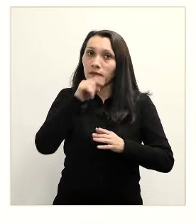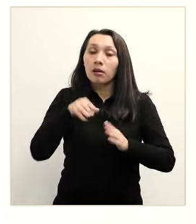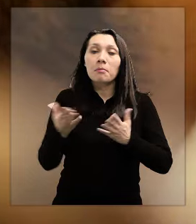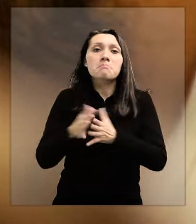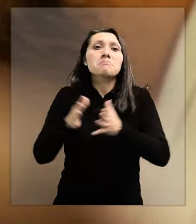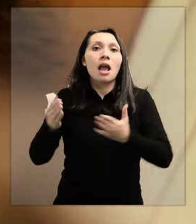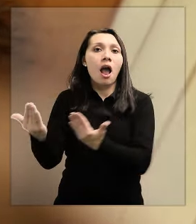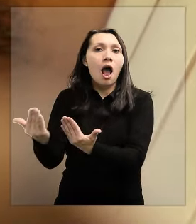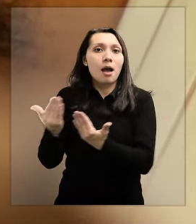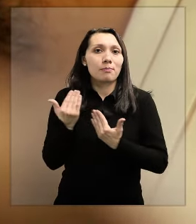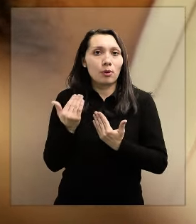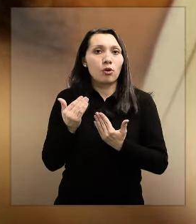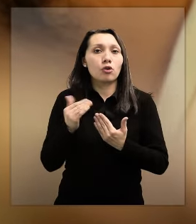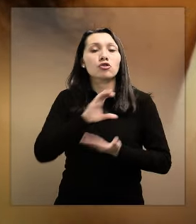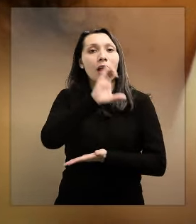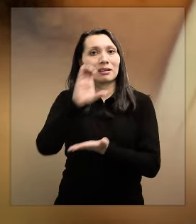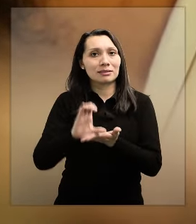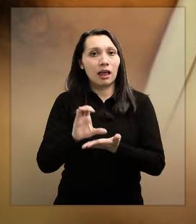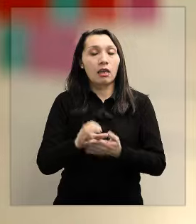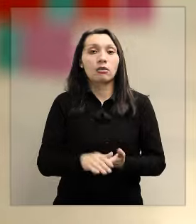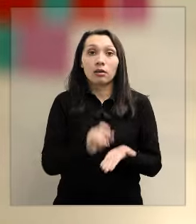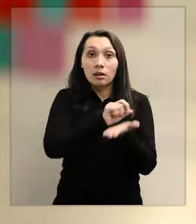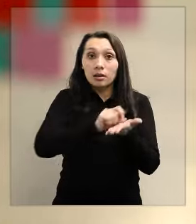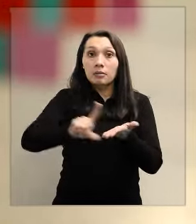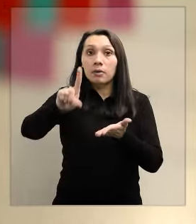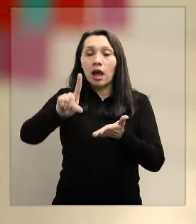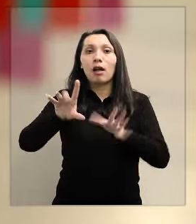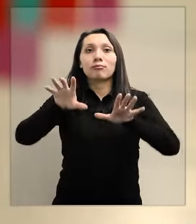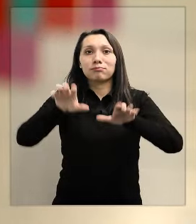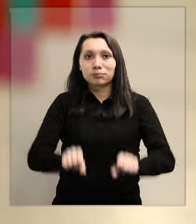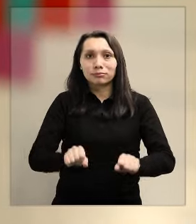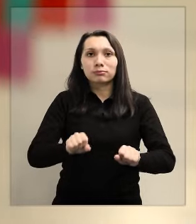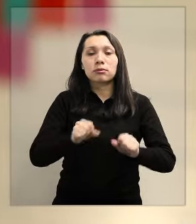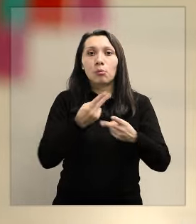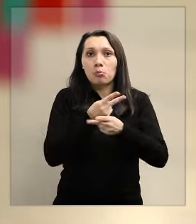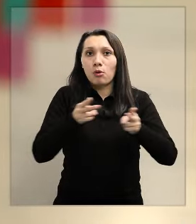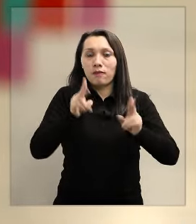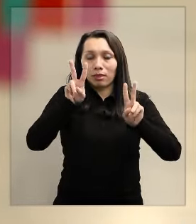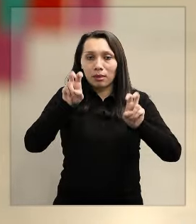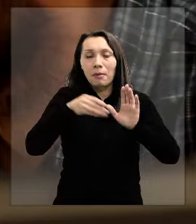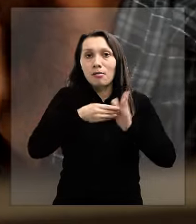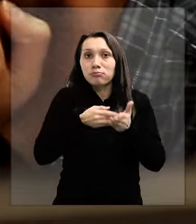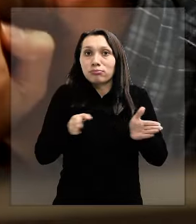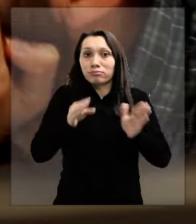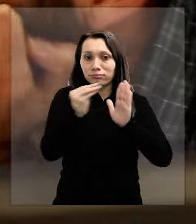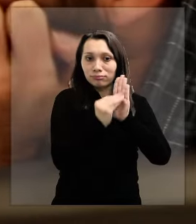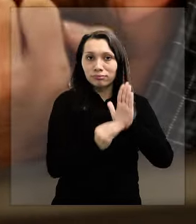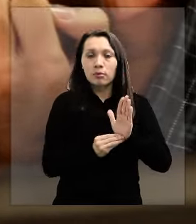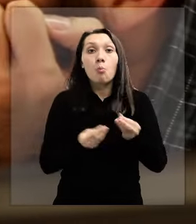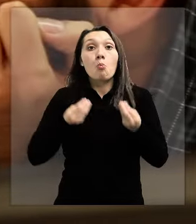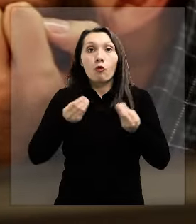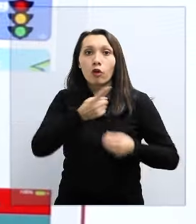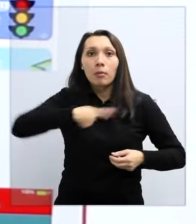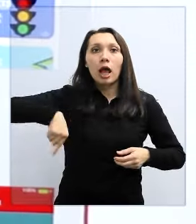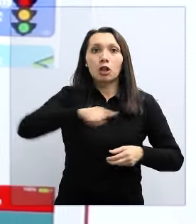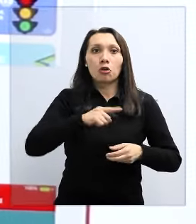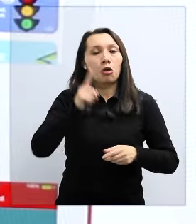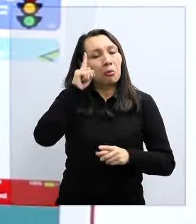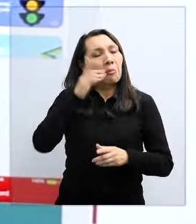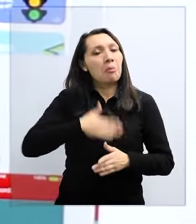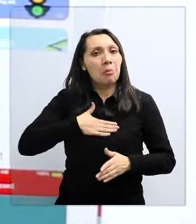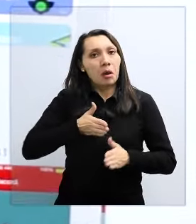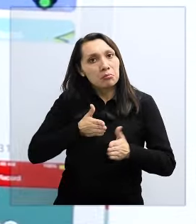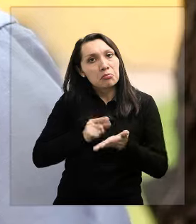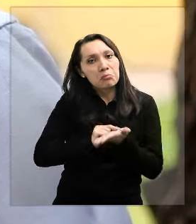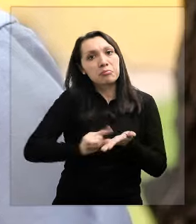el apoyo que hay más estatal. El emprendimiento se ha instalado en la agenda pública y eso ha sido muy bueno para todos los que decidimos